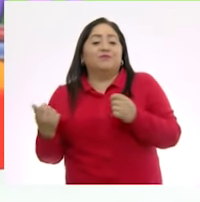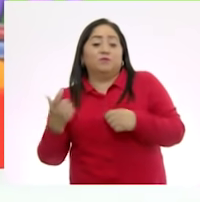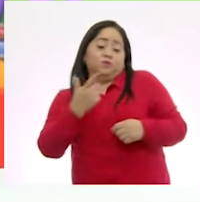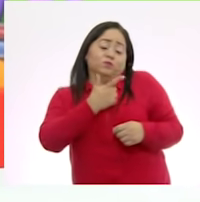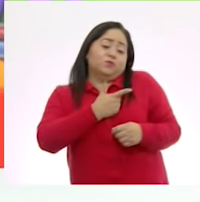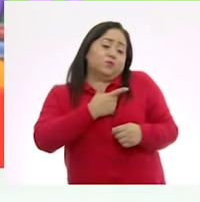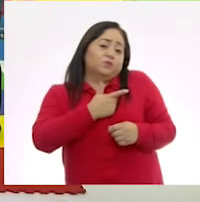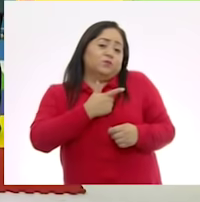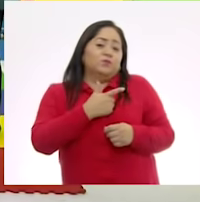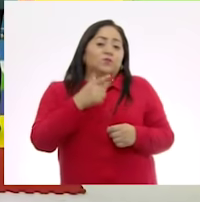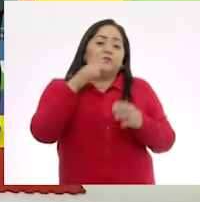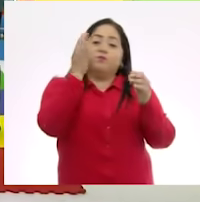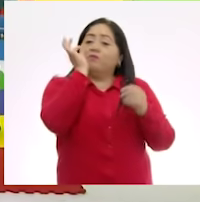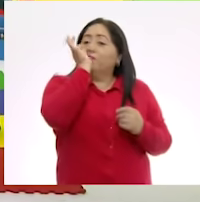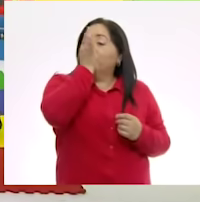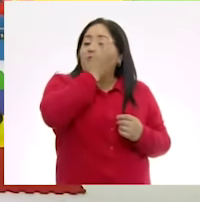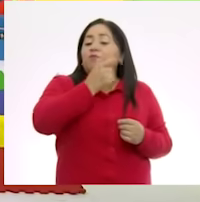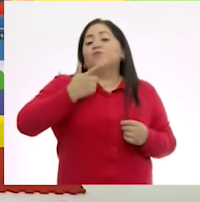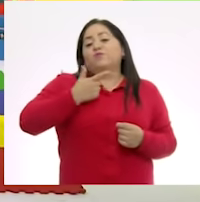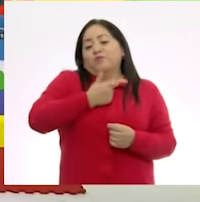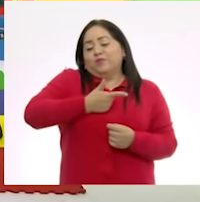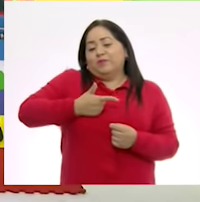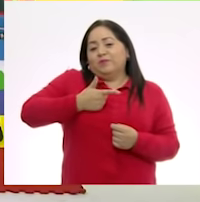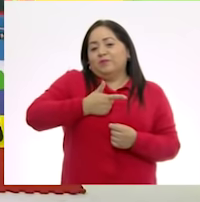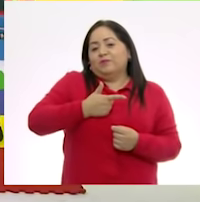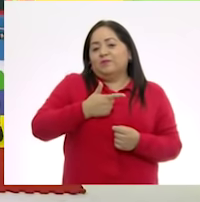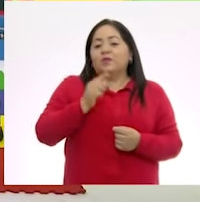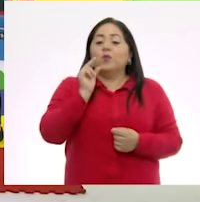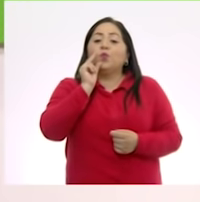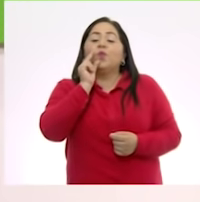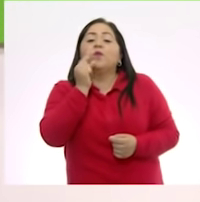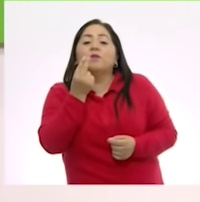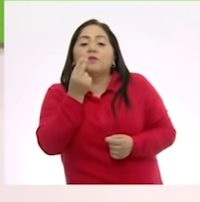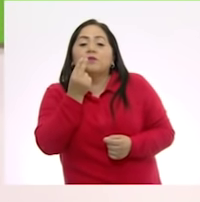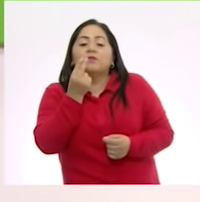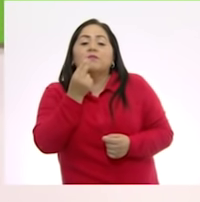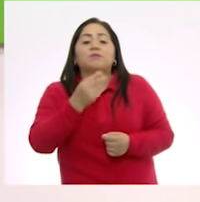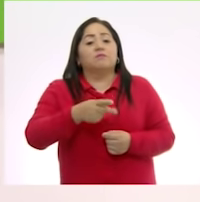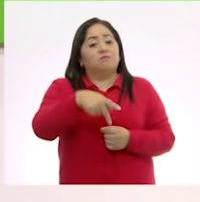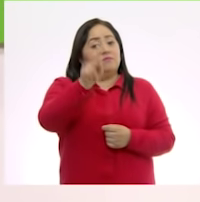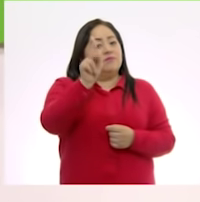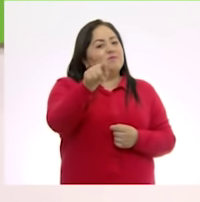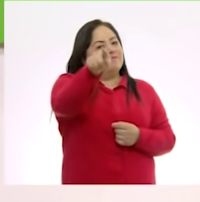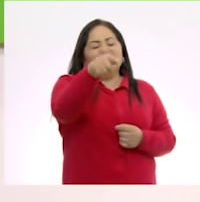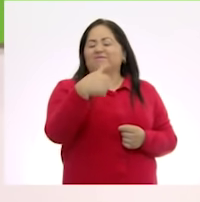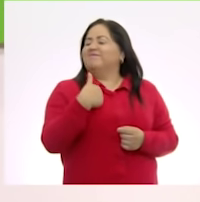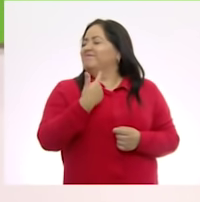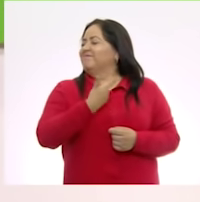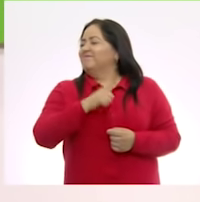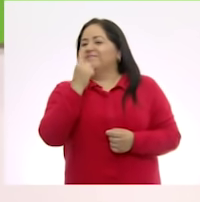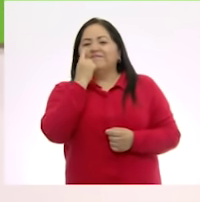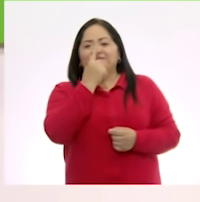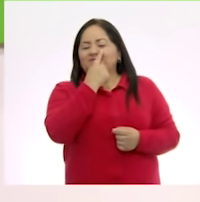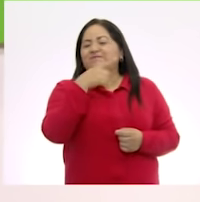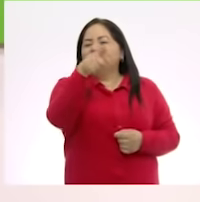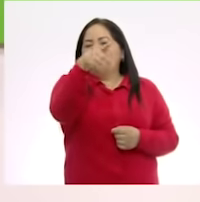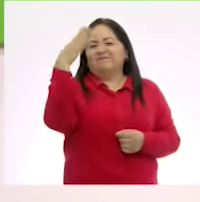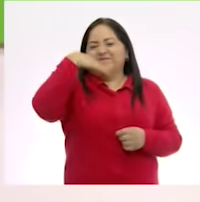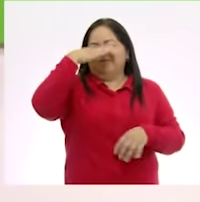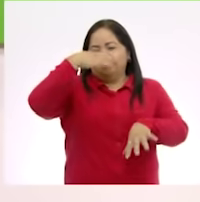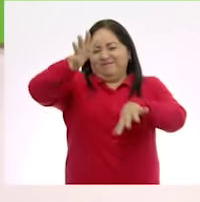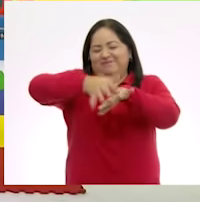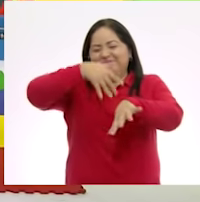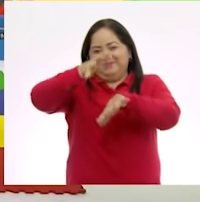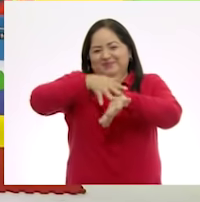Me gusta la fresa, me gusta la nuez, pero tú no me gustas porque te apestan